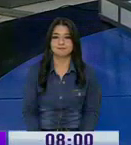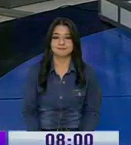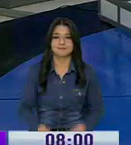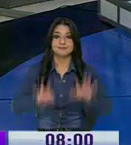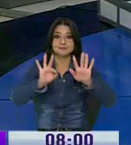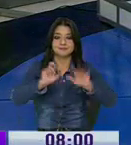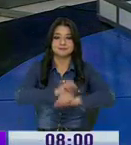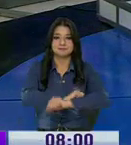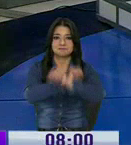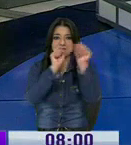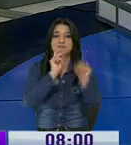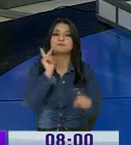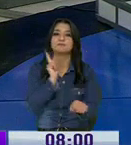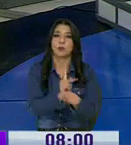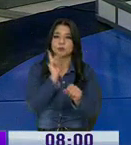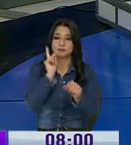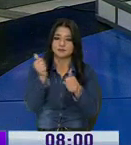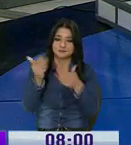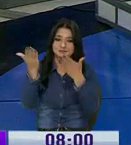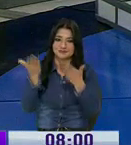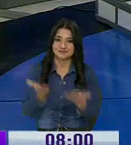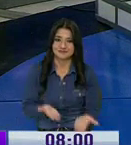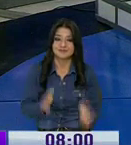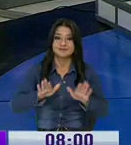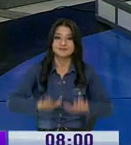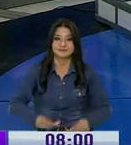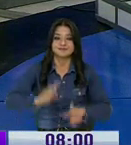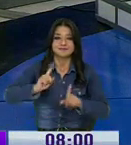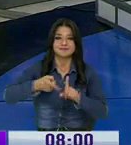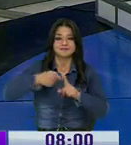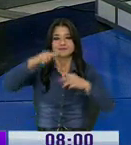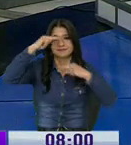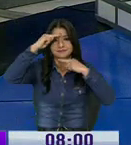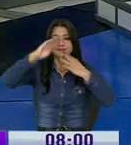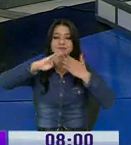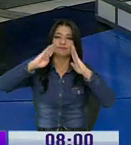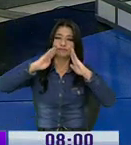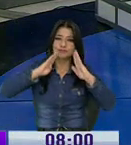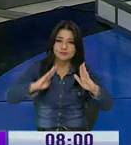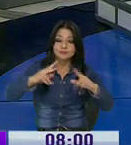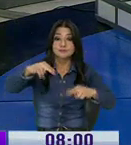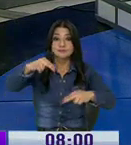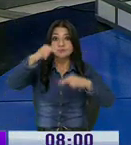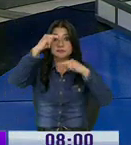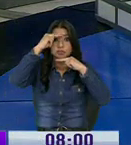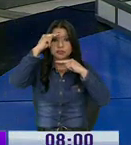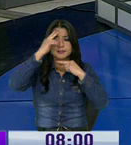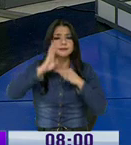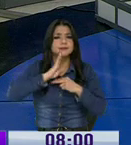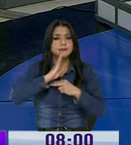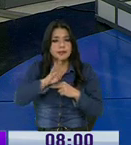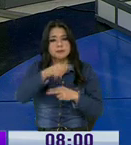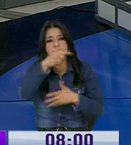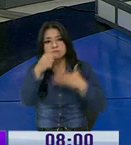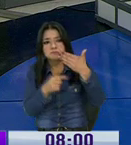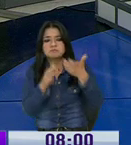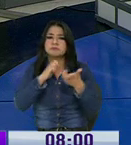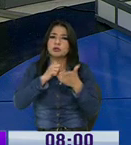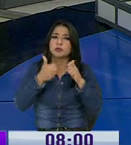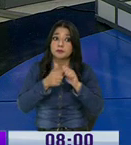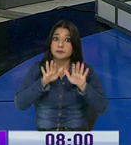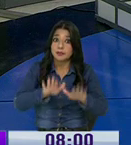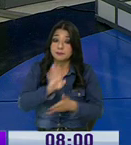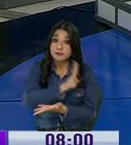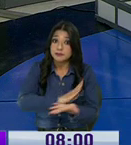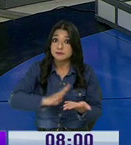8 en punto de la mañana y les damos la bienvenida a este, el primer noticiero de la comunidad, noticiero que se preocupa por todas las cosas que suceden ahí